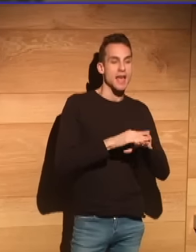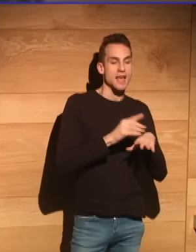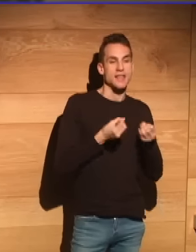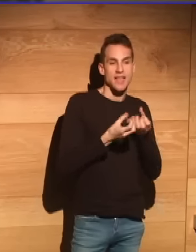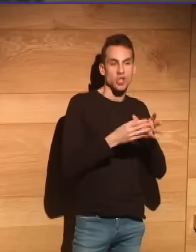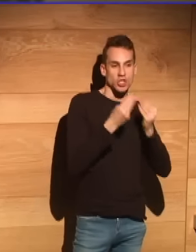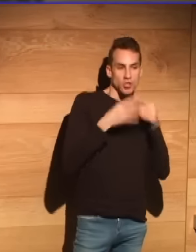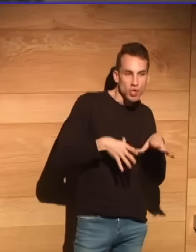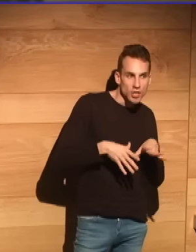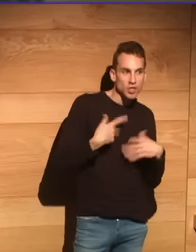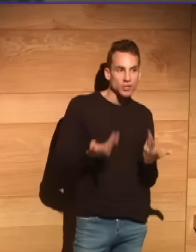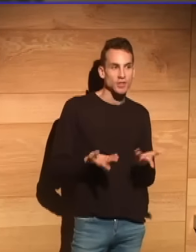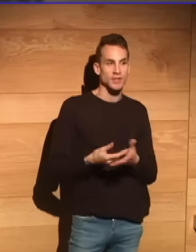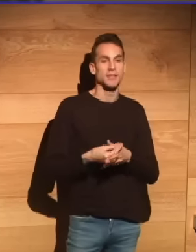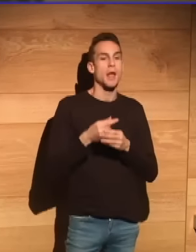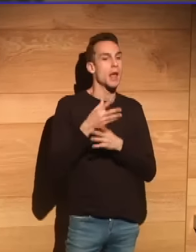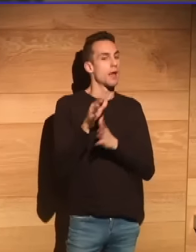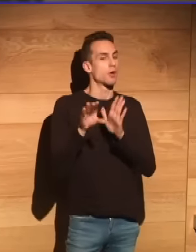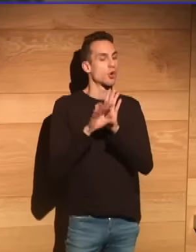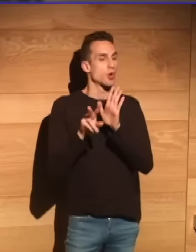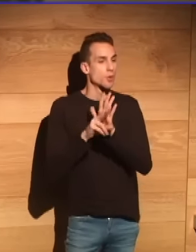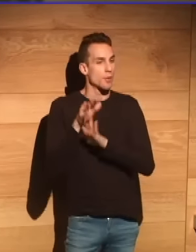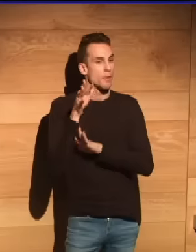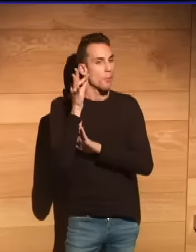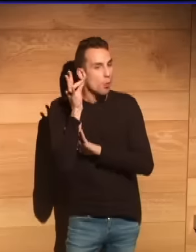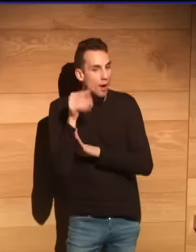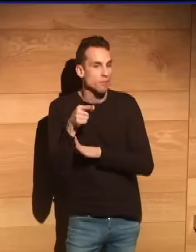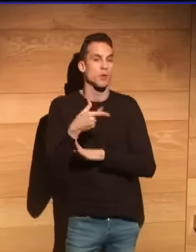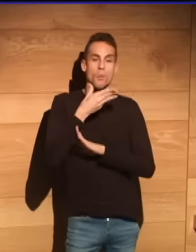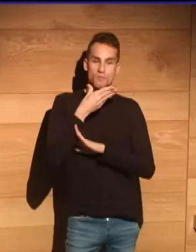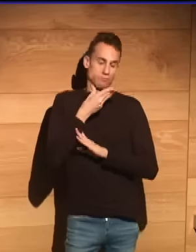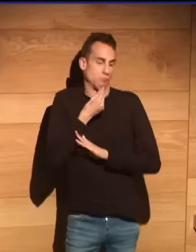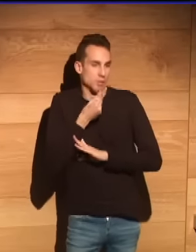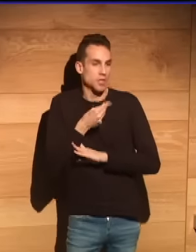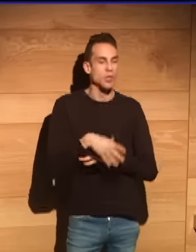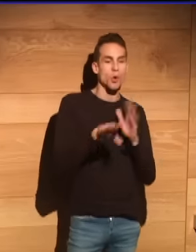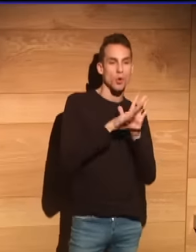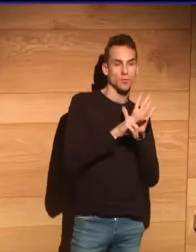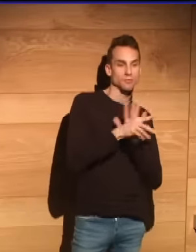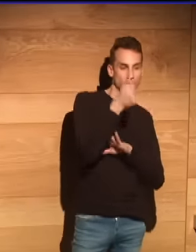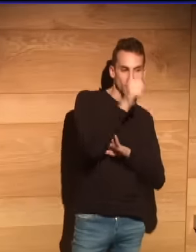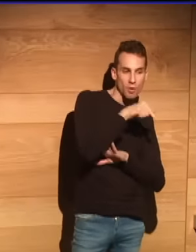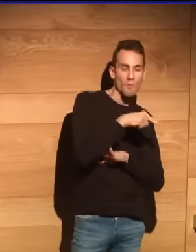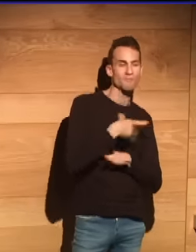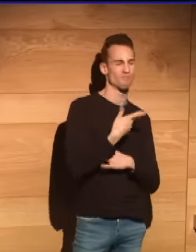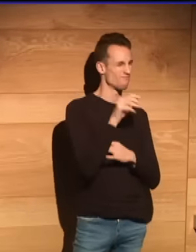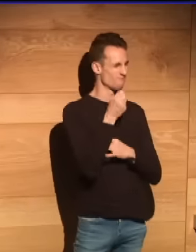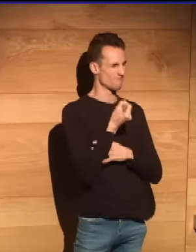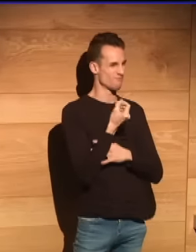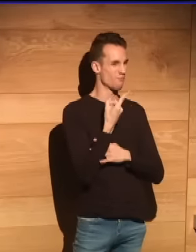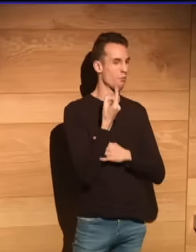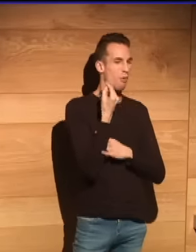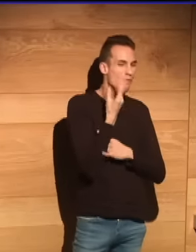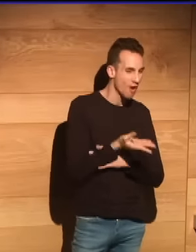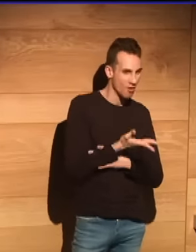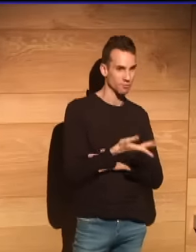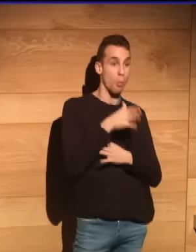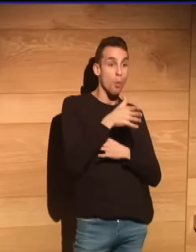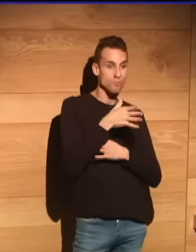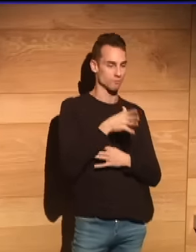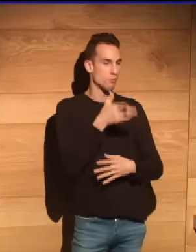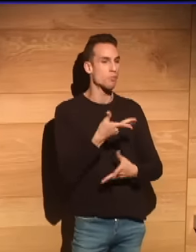mujer que el currículum del hombre tenía más probabilidades de ser feo que el de una mujer, porque estabas entrenando datos históricos. Eso se corrige hoy en día